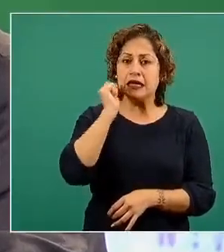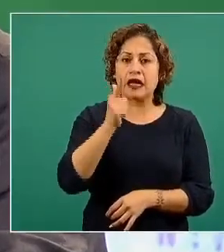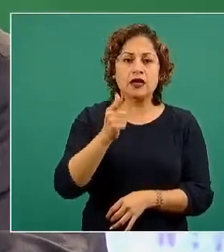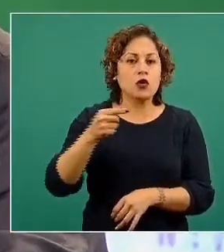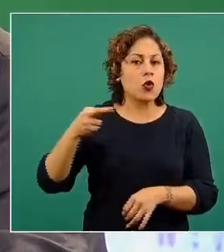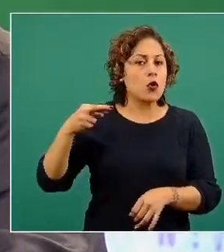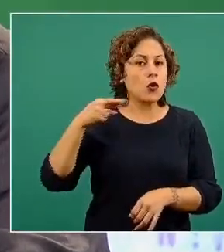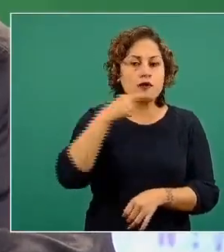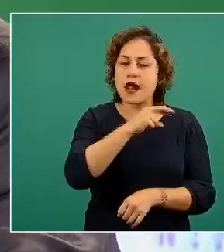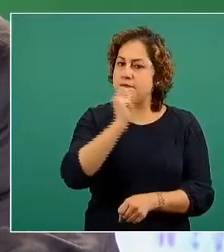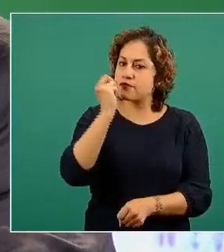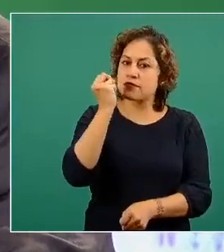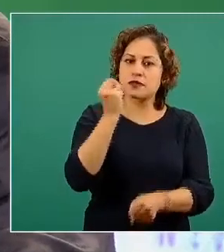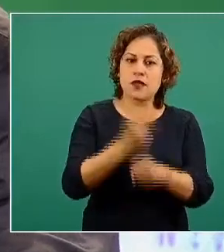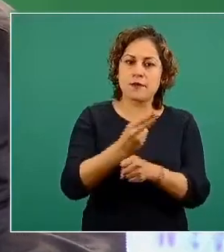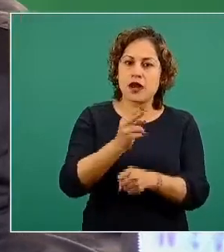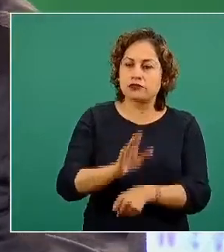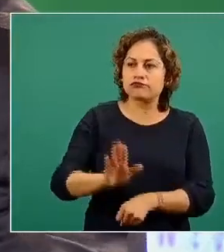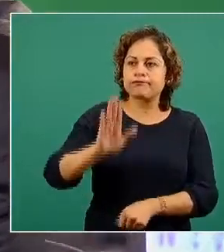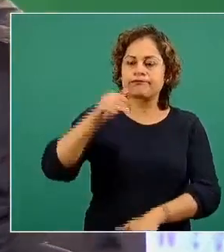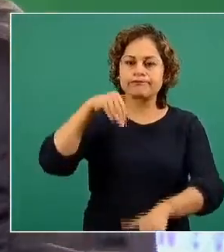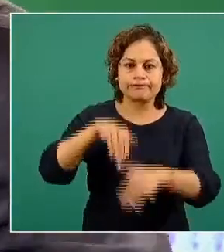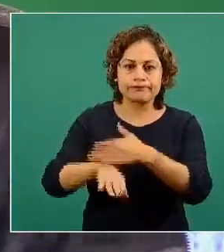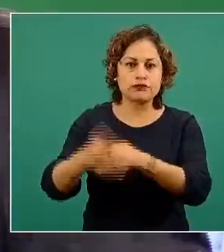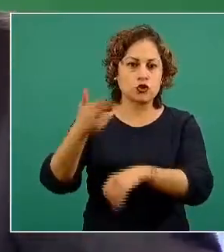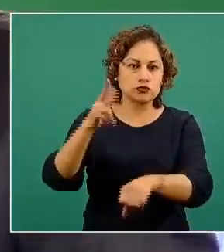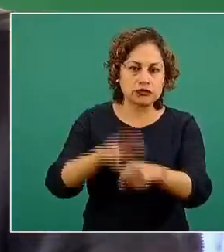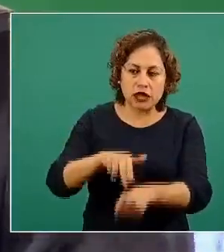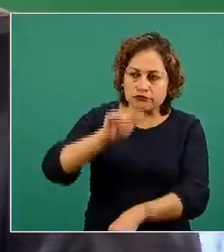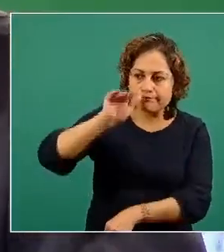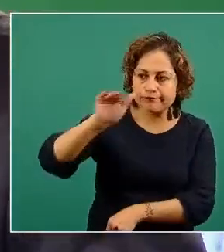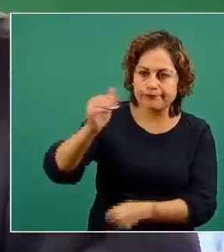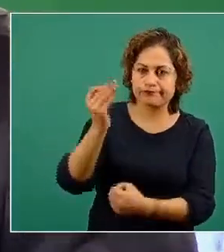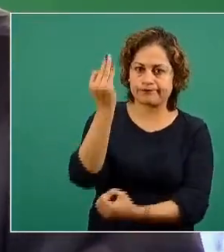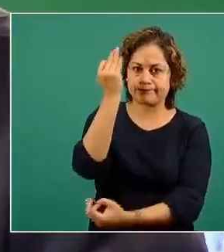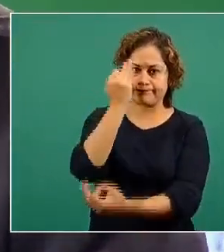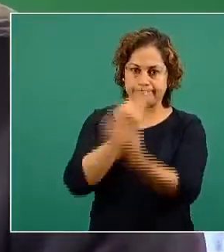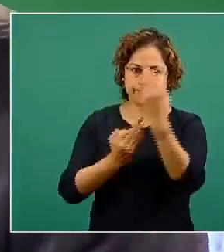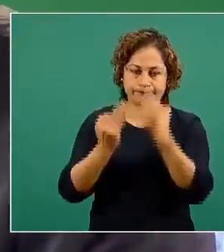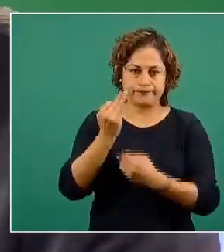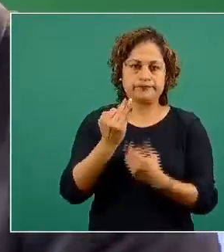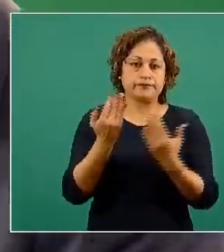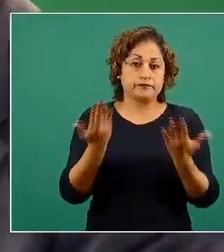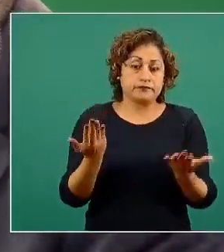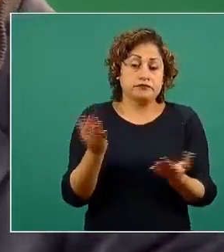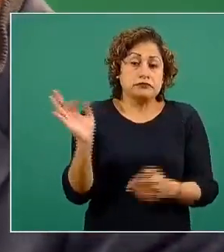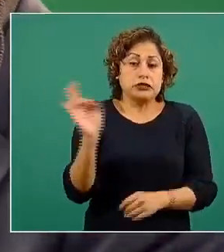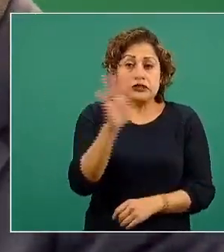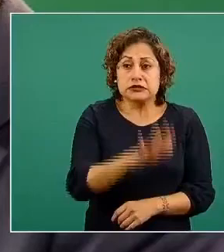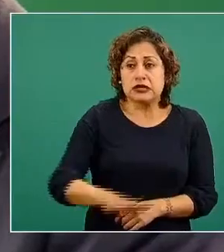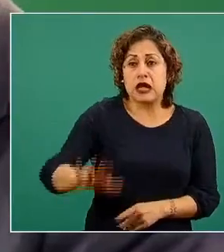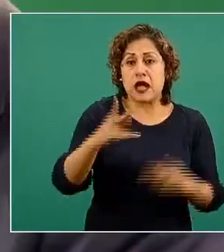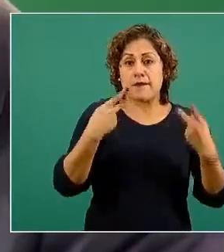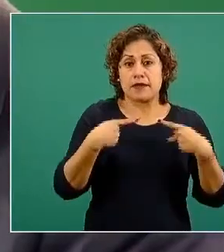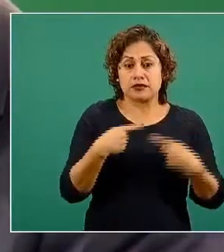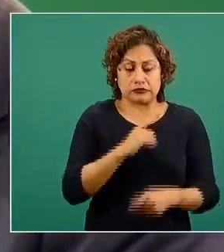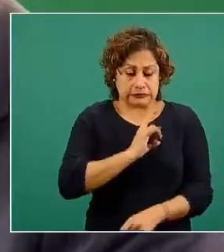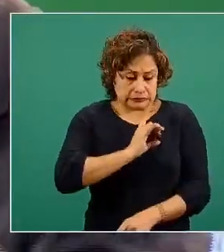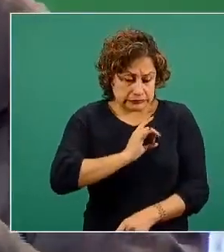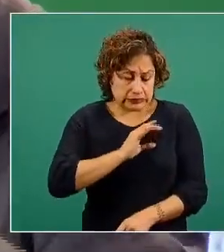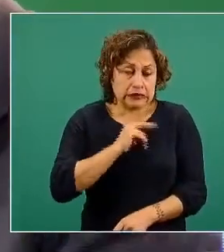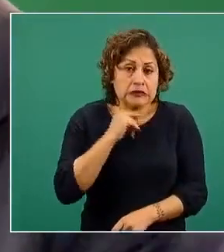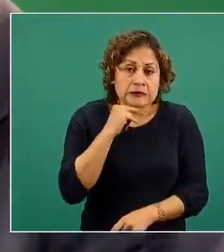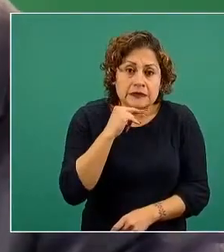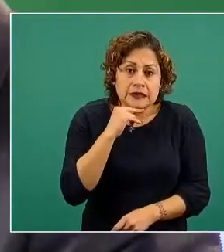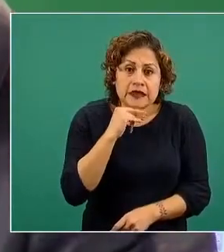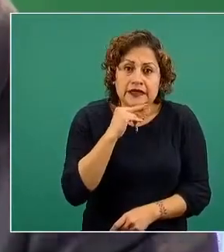difícil, entiendo que hay una percepción general y tal vez un miedo general de la población de pensar no